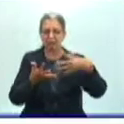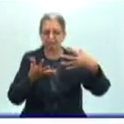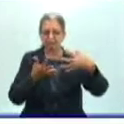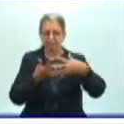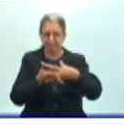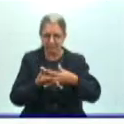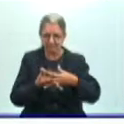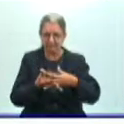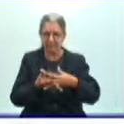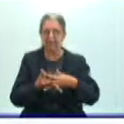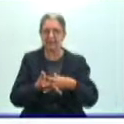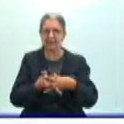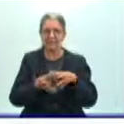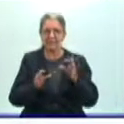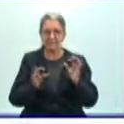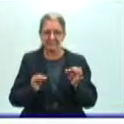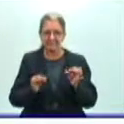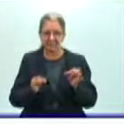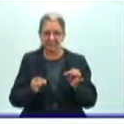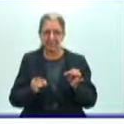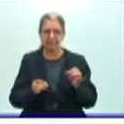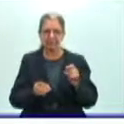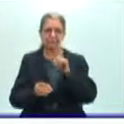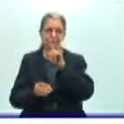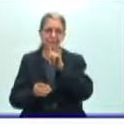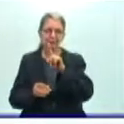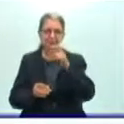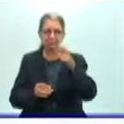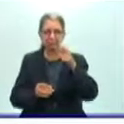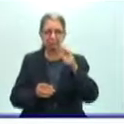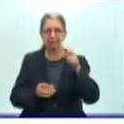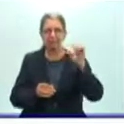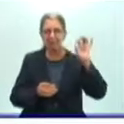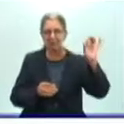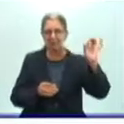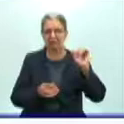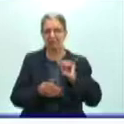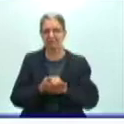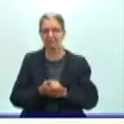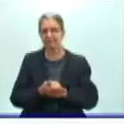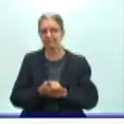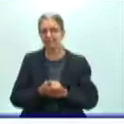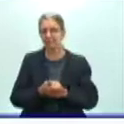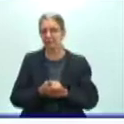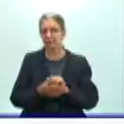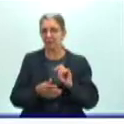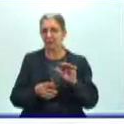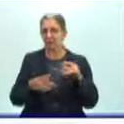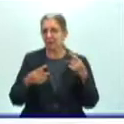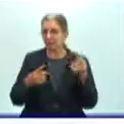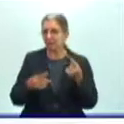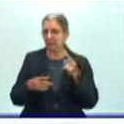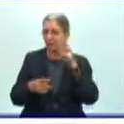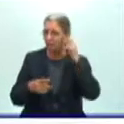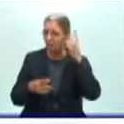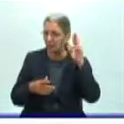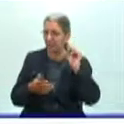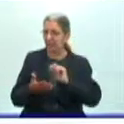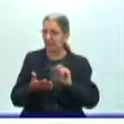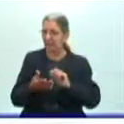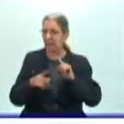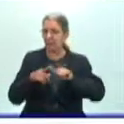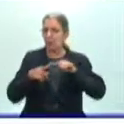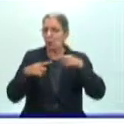arco será de 110 grados. No olvides que siempre debes escribir